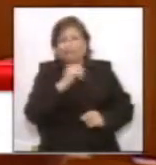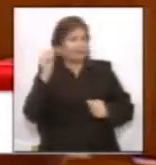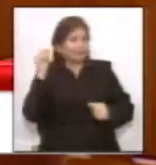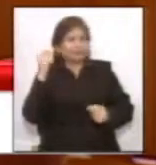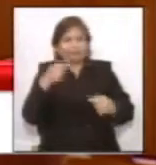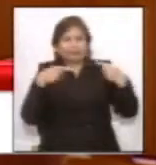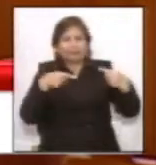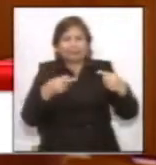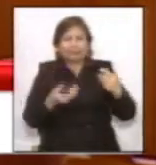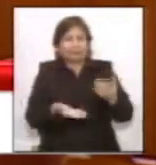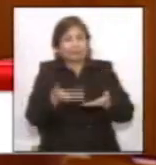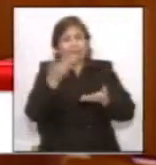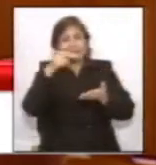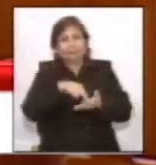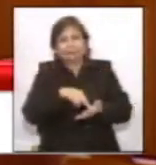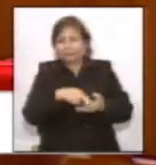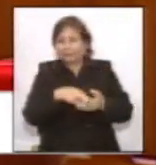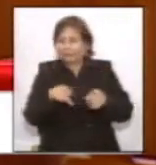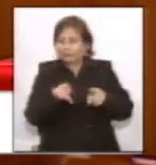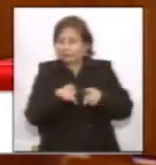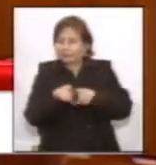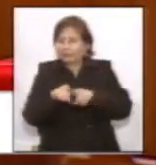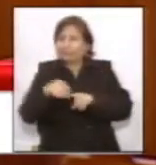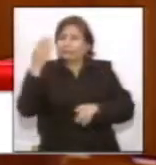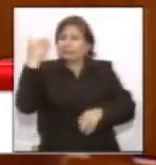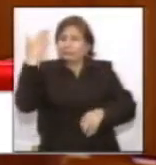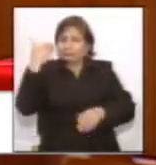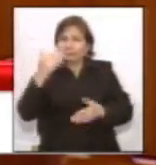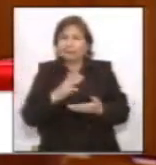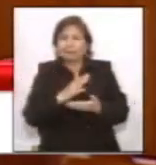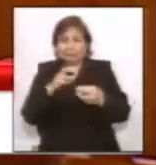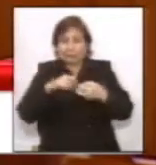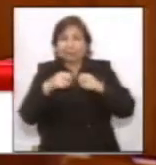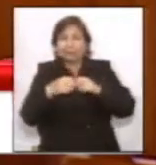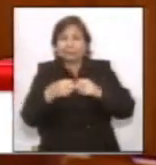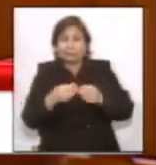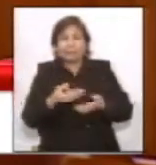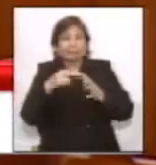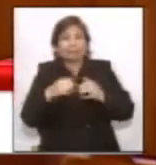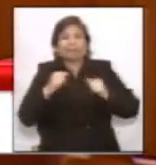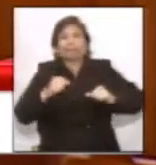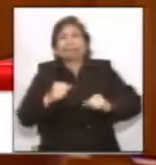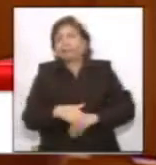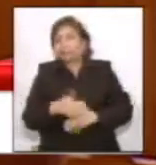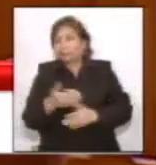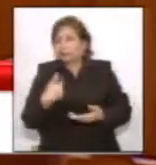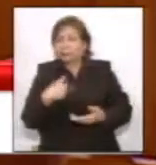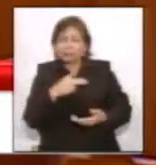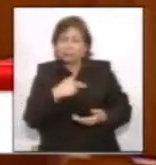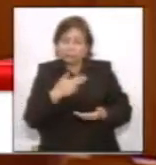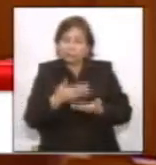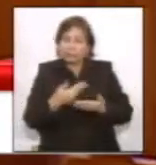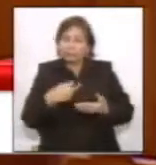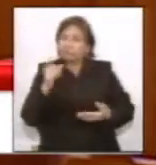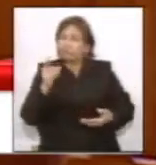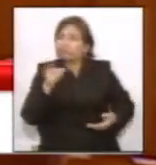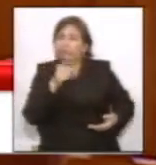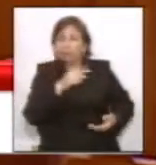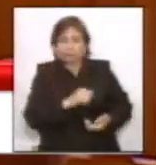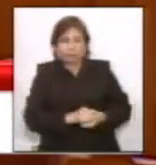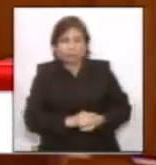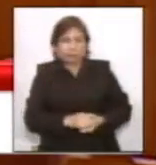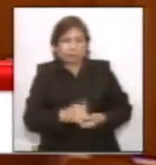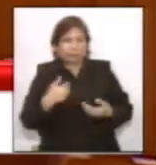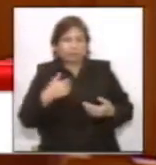y levantarnos, como nos hemos levantado antes de otras crisis. A nosotros, como a ustedes,